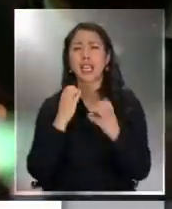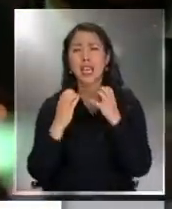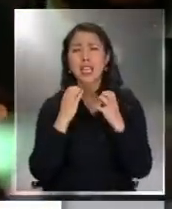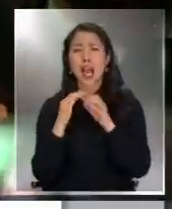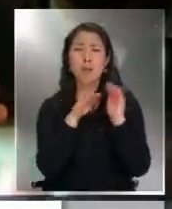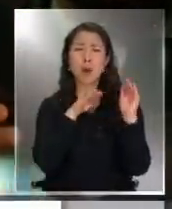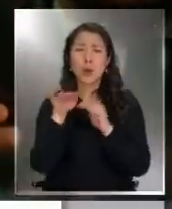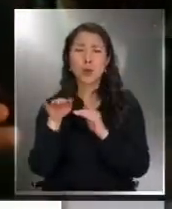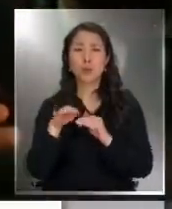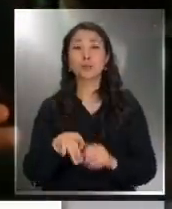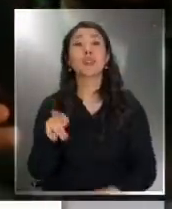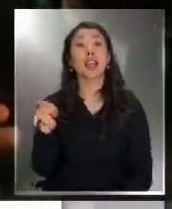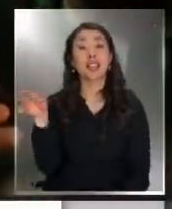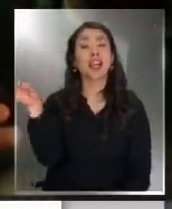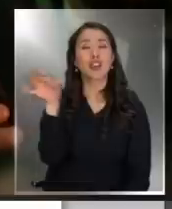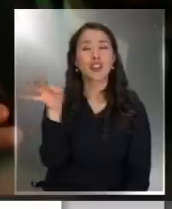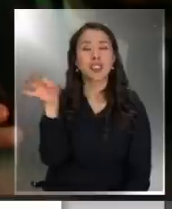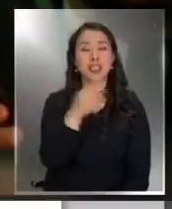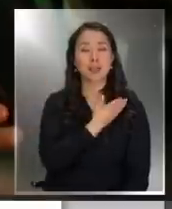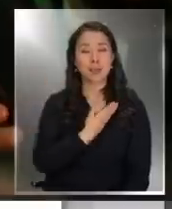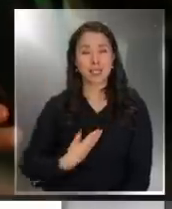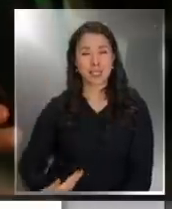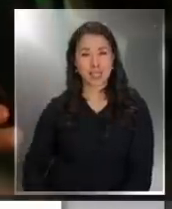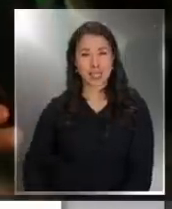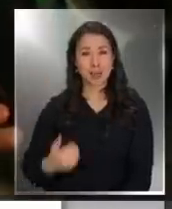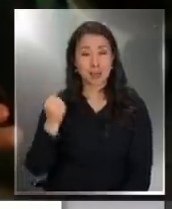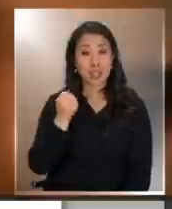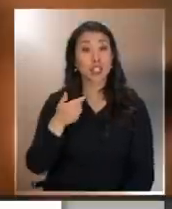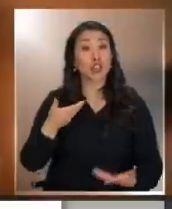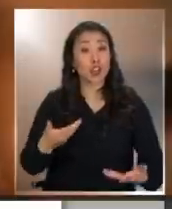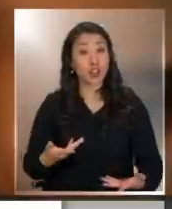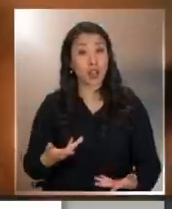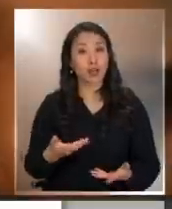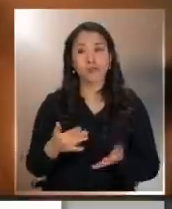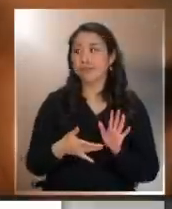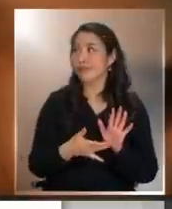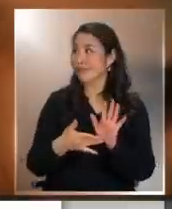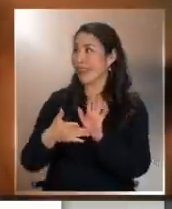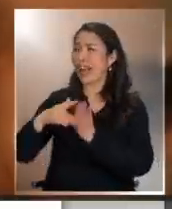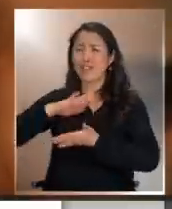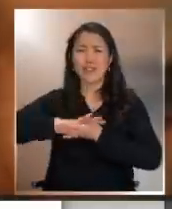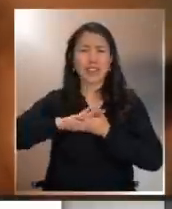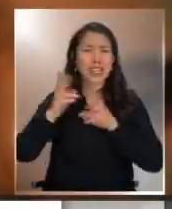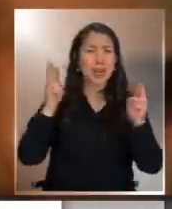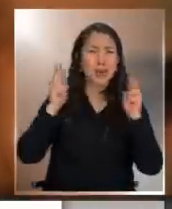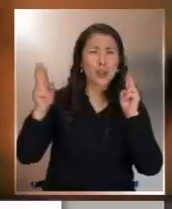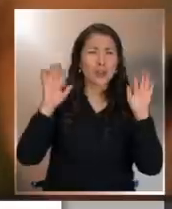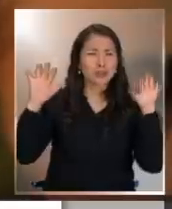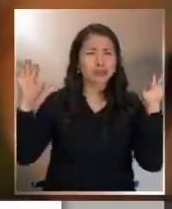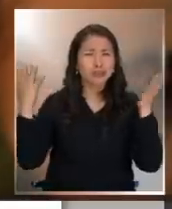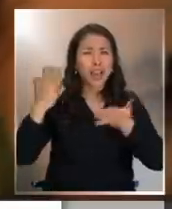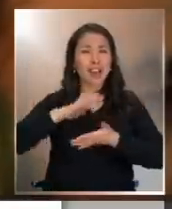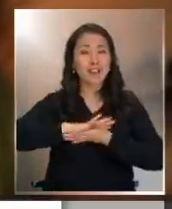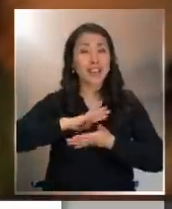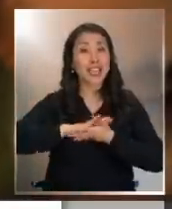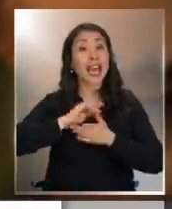Bueno, ahí estaban entonces las palabras del presidente. Yo los dejo con la celebración. Y les cuento que,